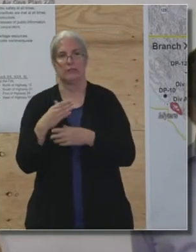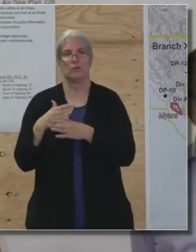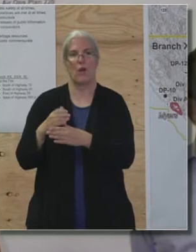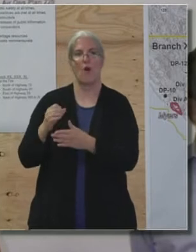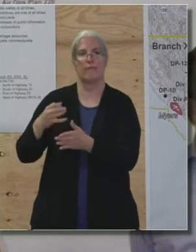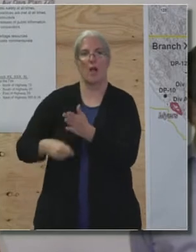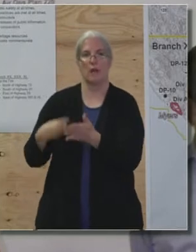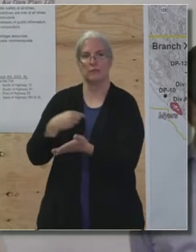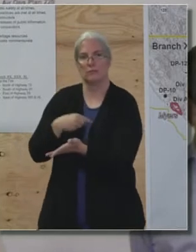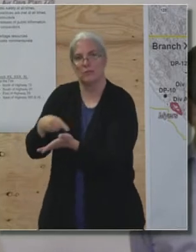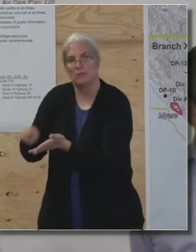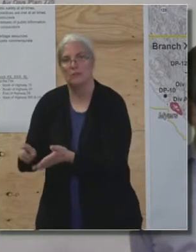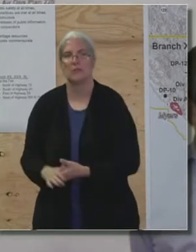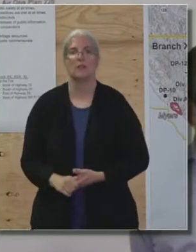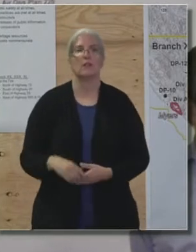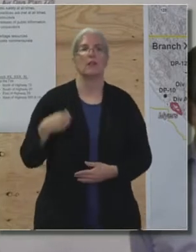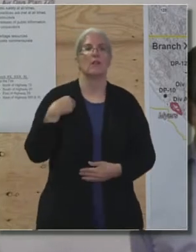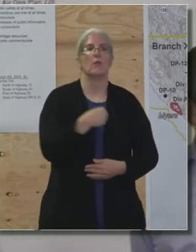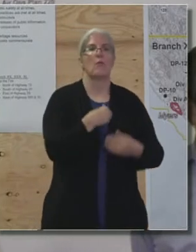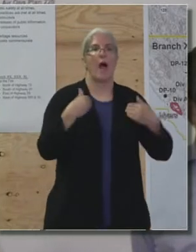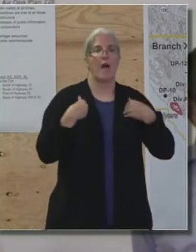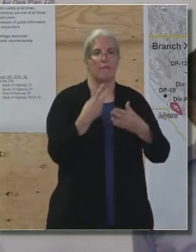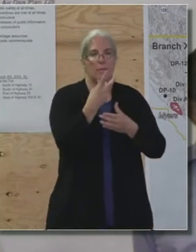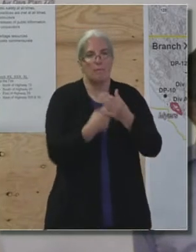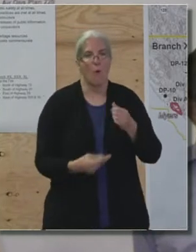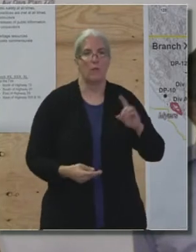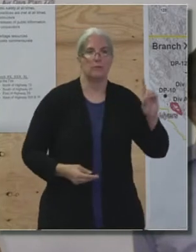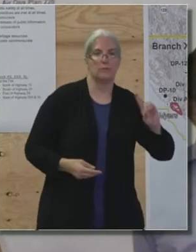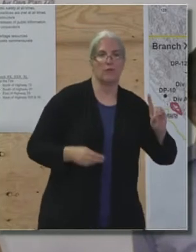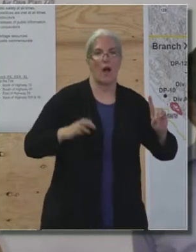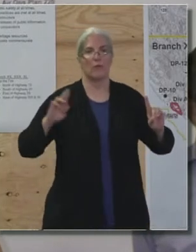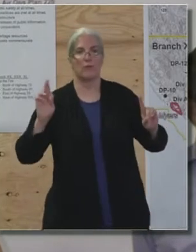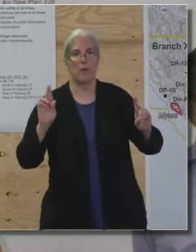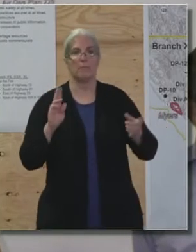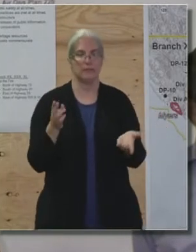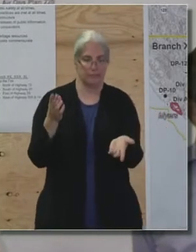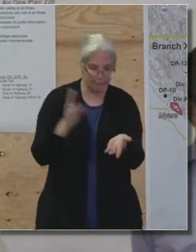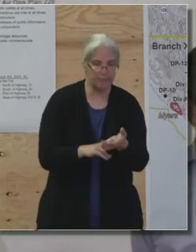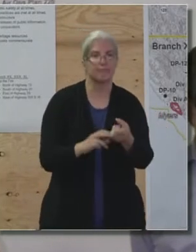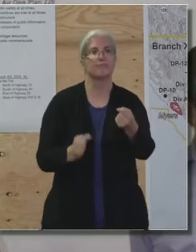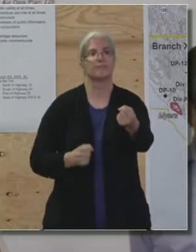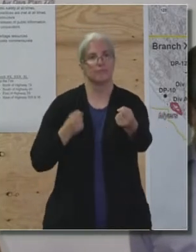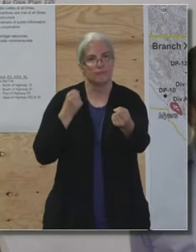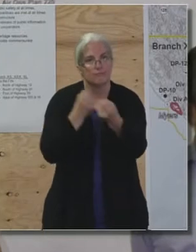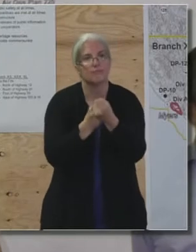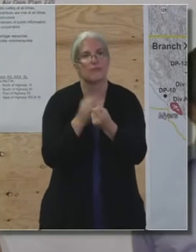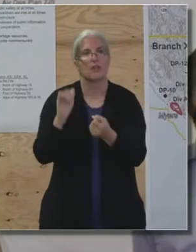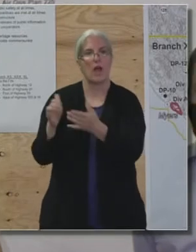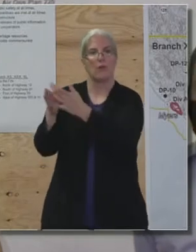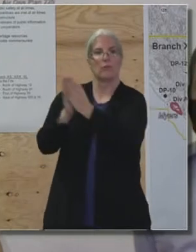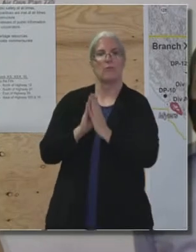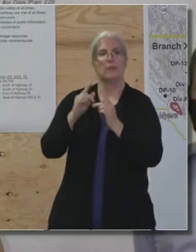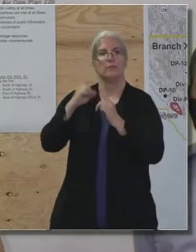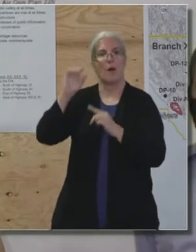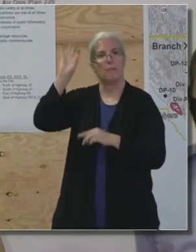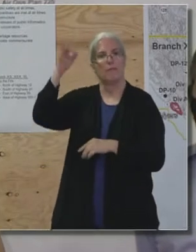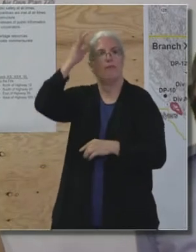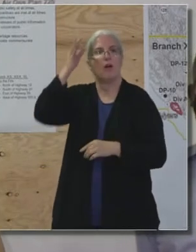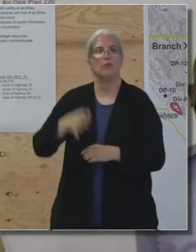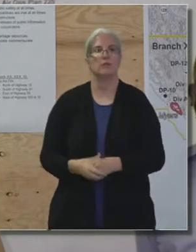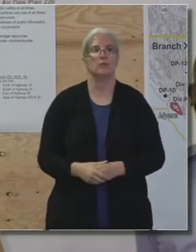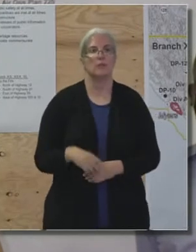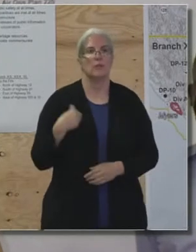legisladores y partidarios pidiendo su apoyando su petición de ayuda pública para el gobierno federal el gobierno